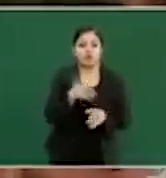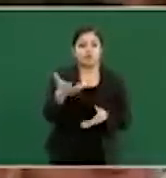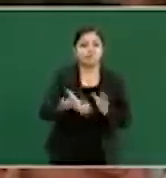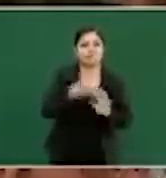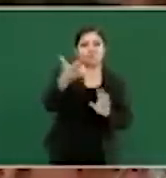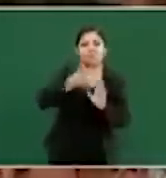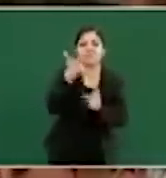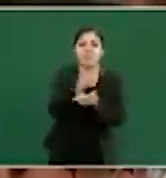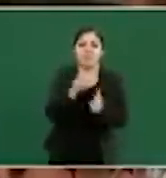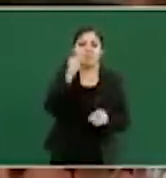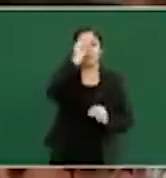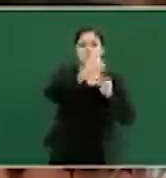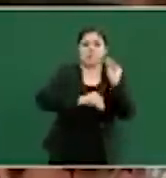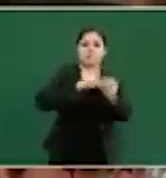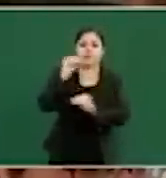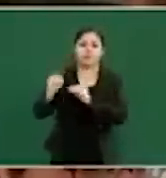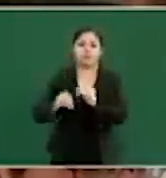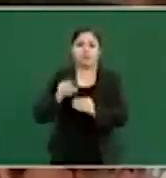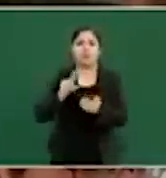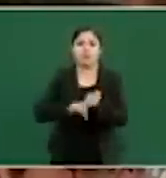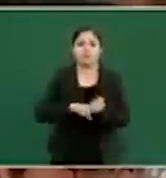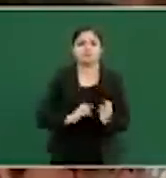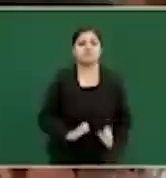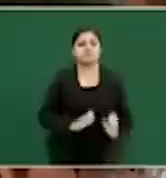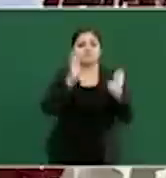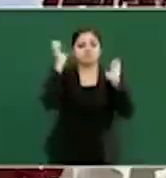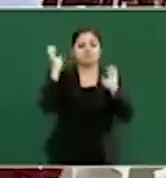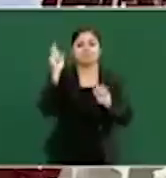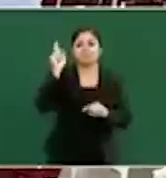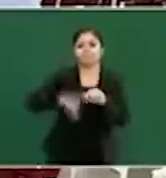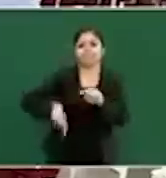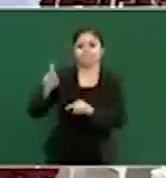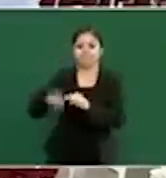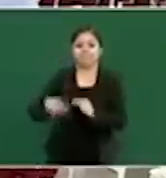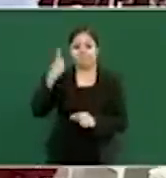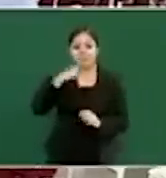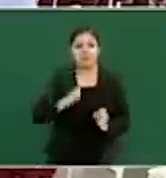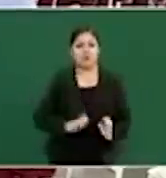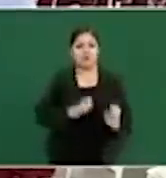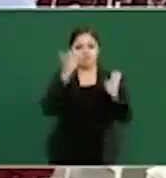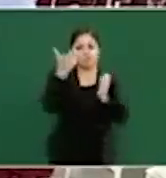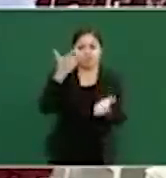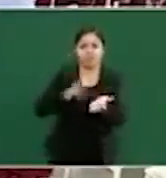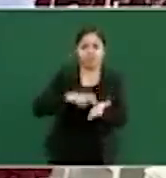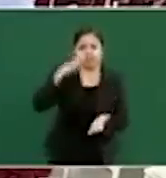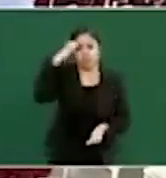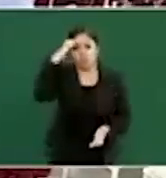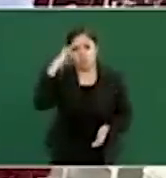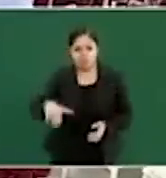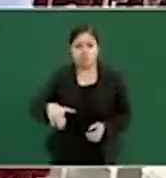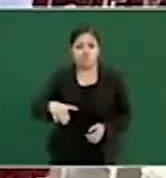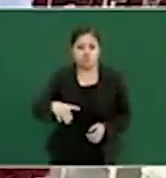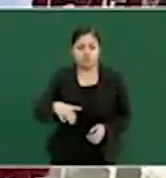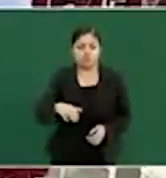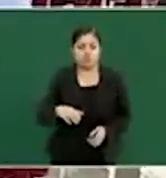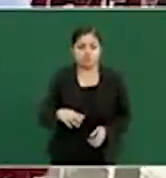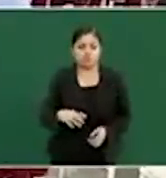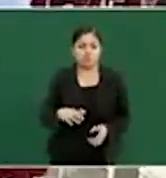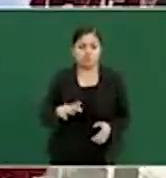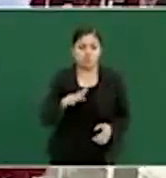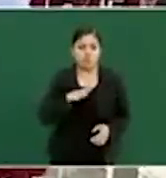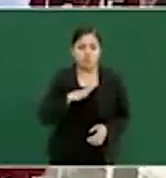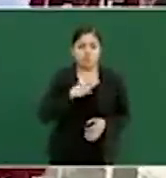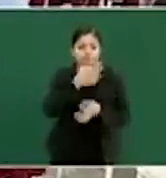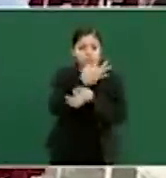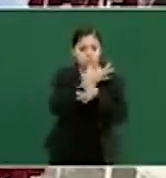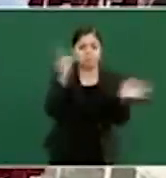y que se puedan hacer pues unos complejos de edificios pues que son muy carísimos, muy costosos, que ya inclusive pues se ha